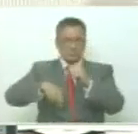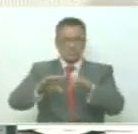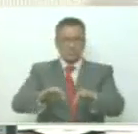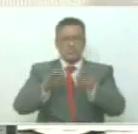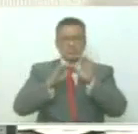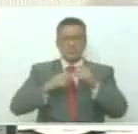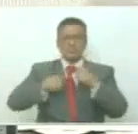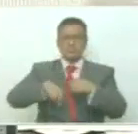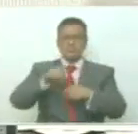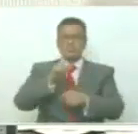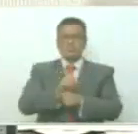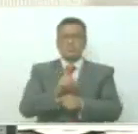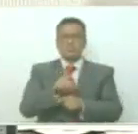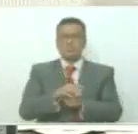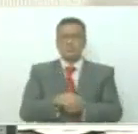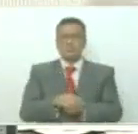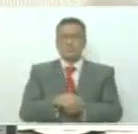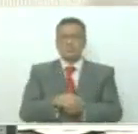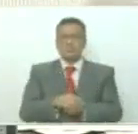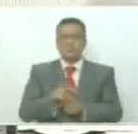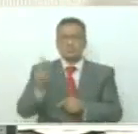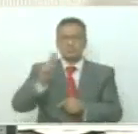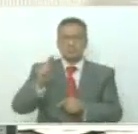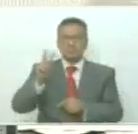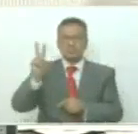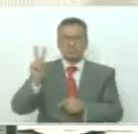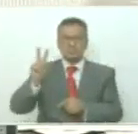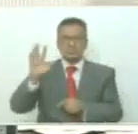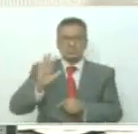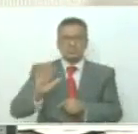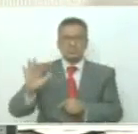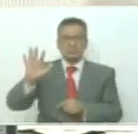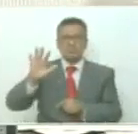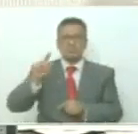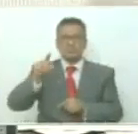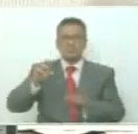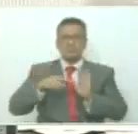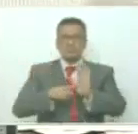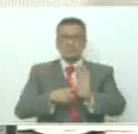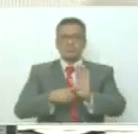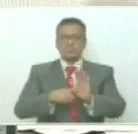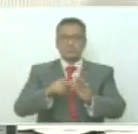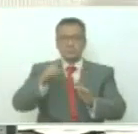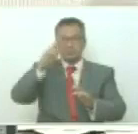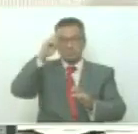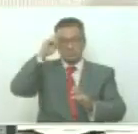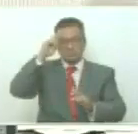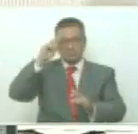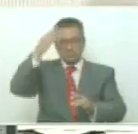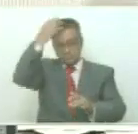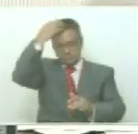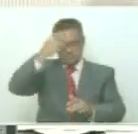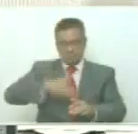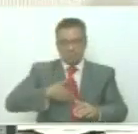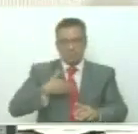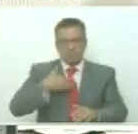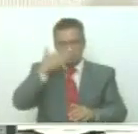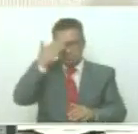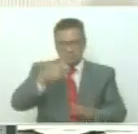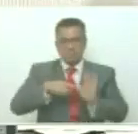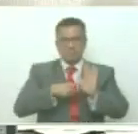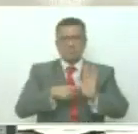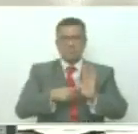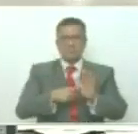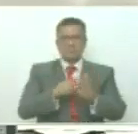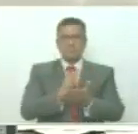extraordinario y plenipotenciario de la República Bolivariana de Venezuela ante el Reino de Arabia Saudita, sírvanse a manifestarlo